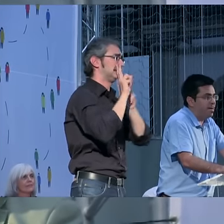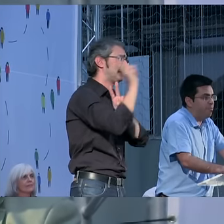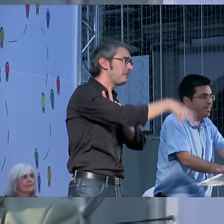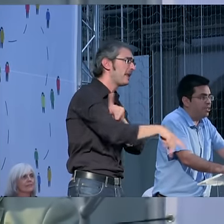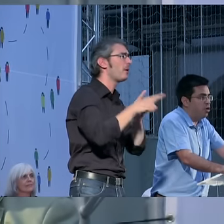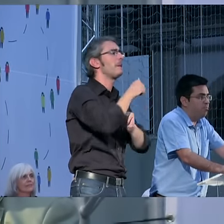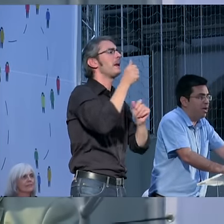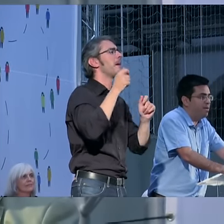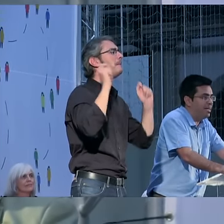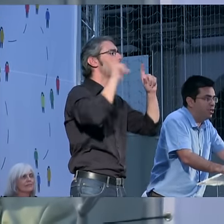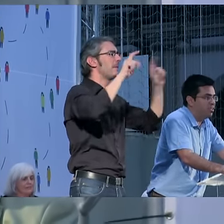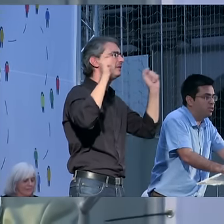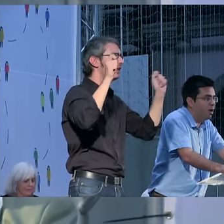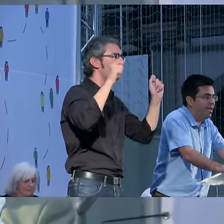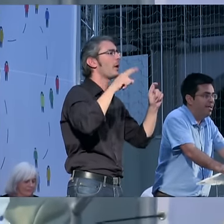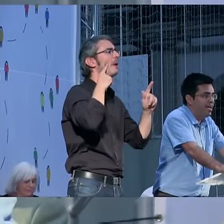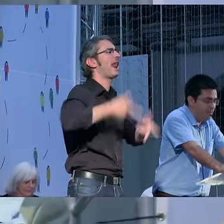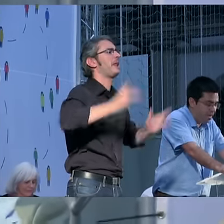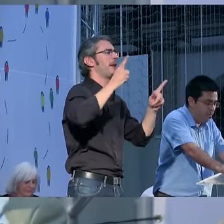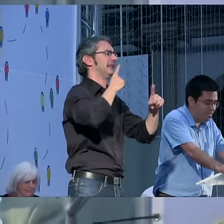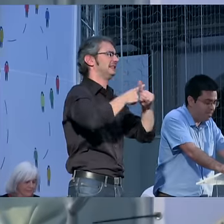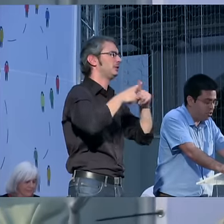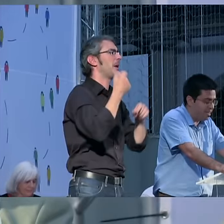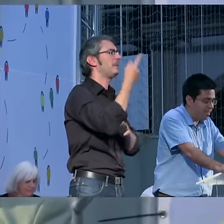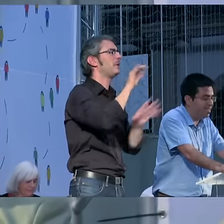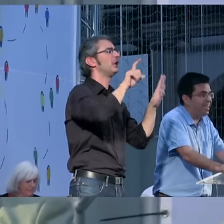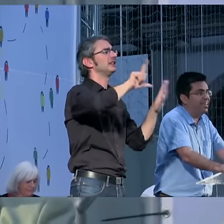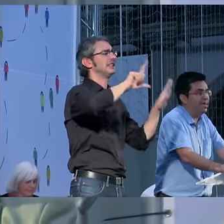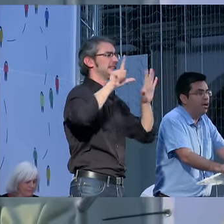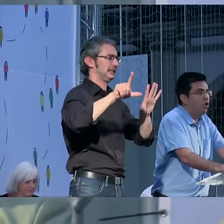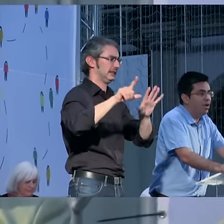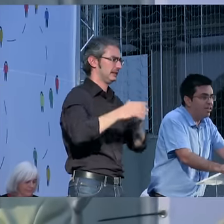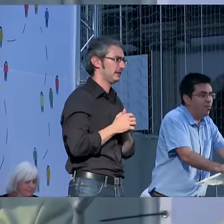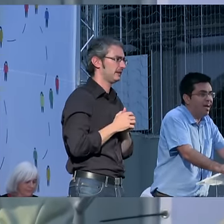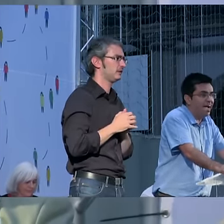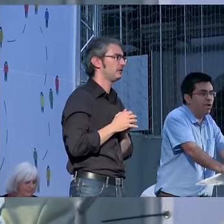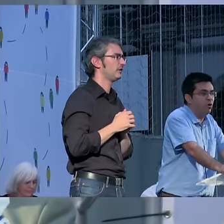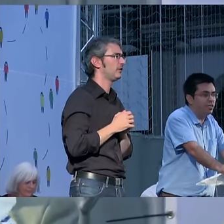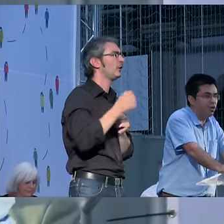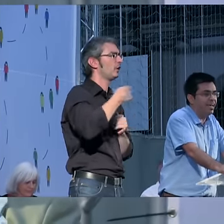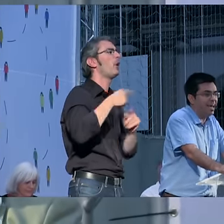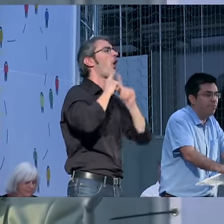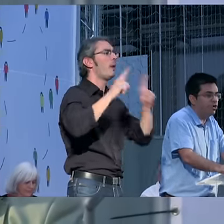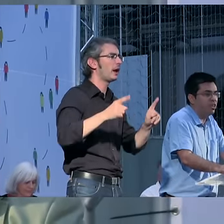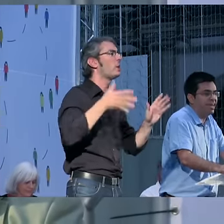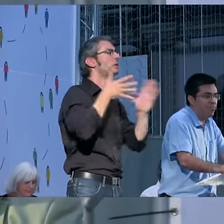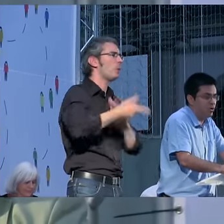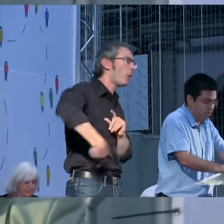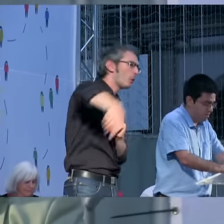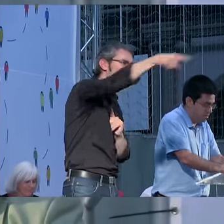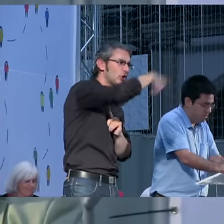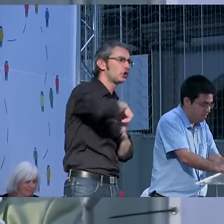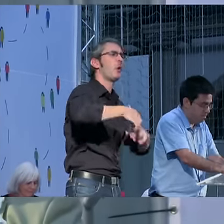primera manifestación por la liberación sexual en 1977, os rinde homenaje porque sois el gran motor del